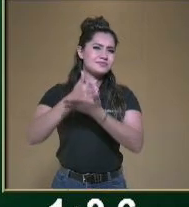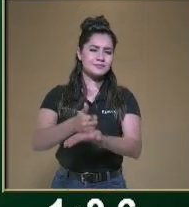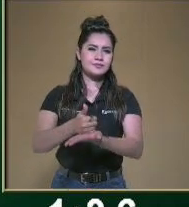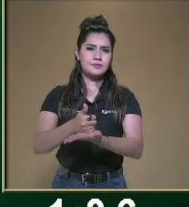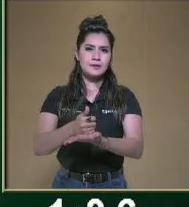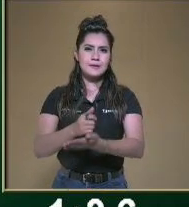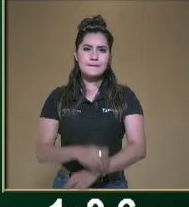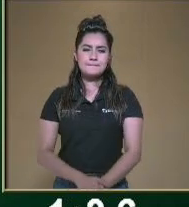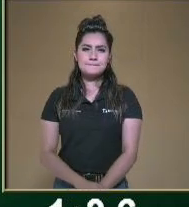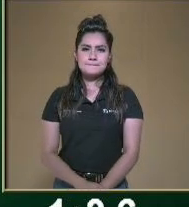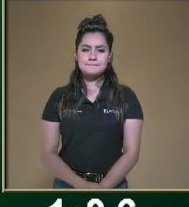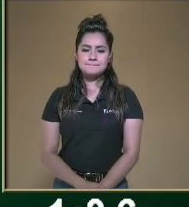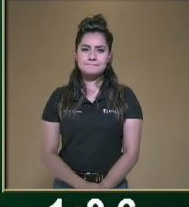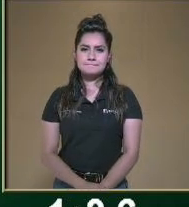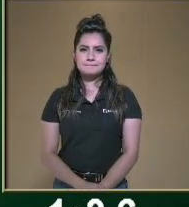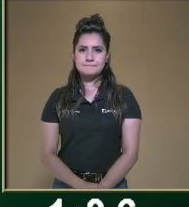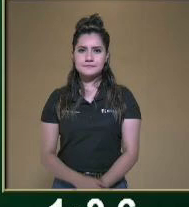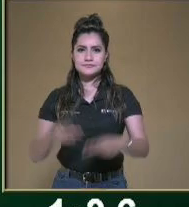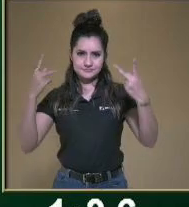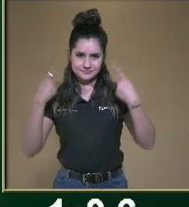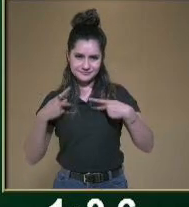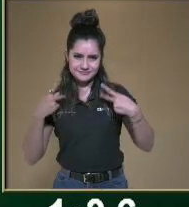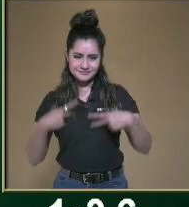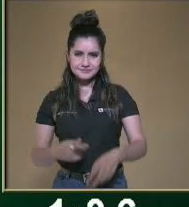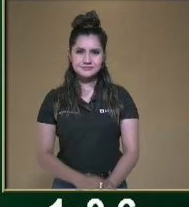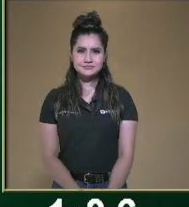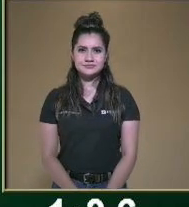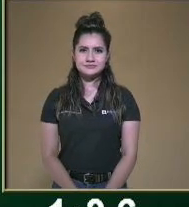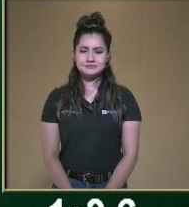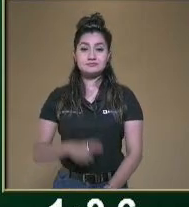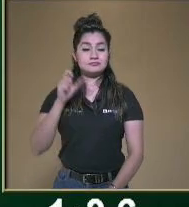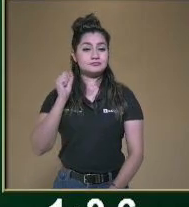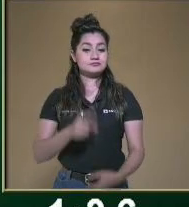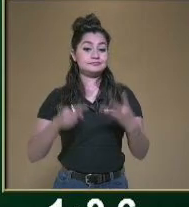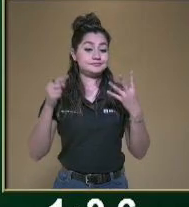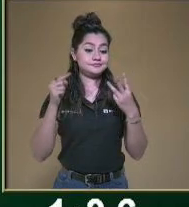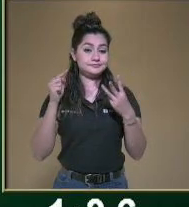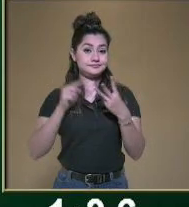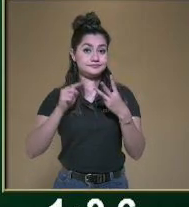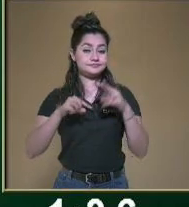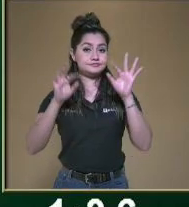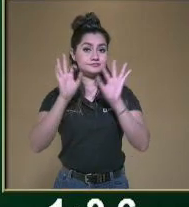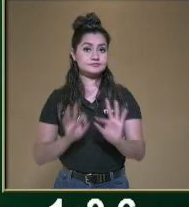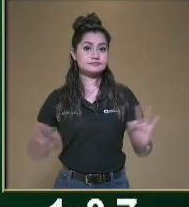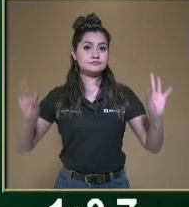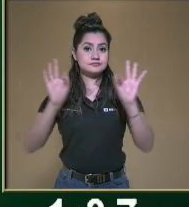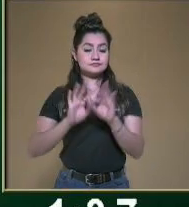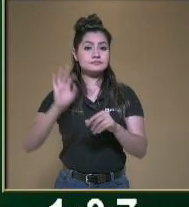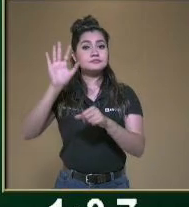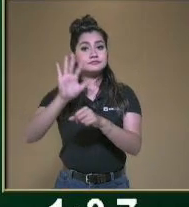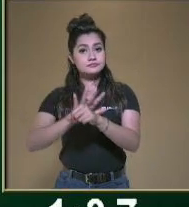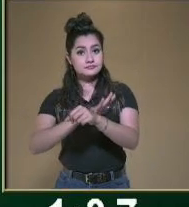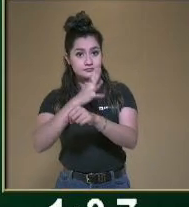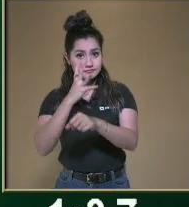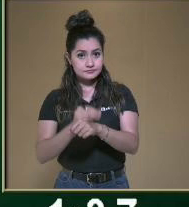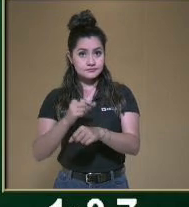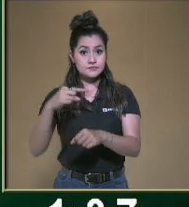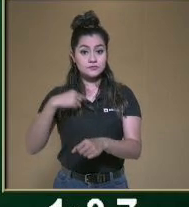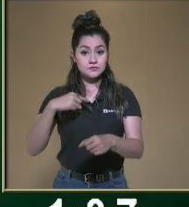alguna campaña a ayudarles. Otra, y creo que es de las más importantes, es volvernos nosotros un